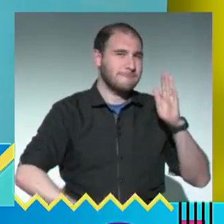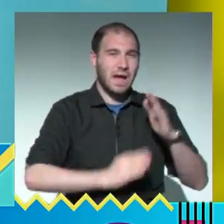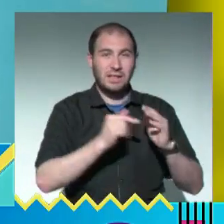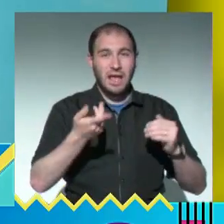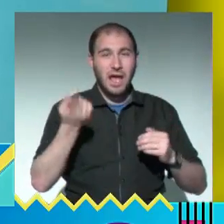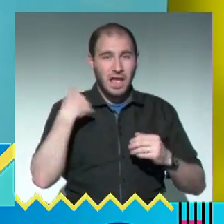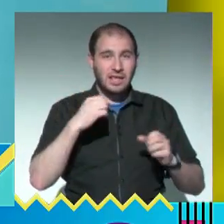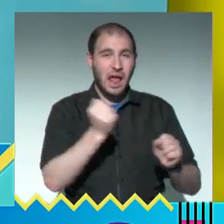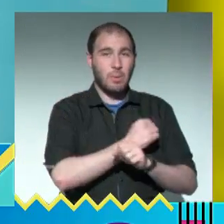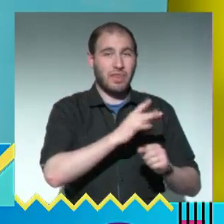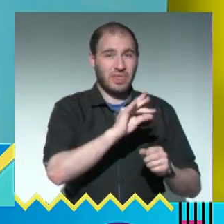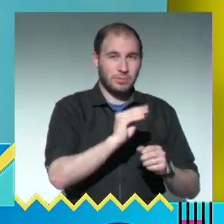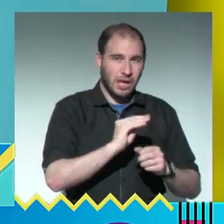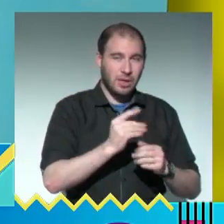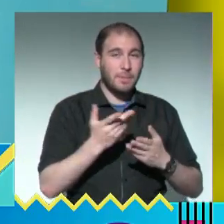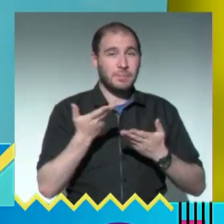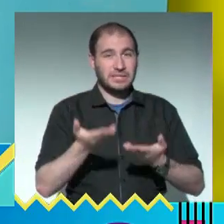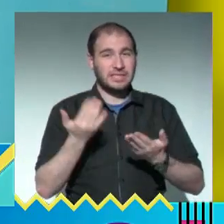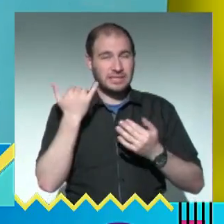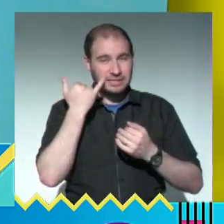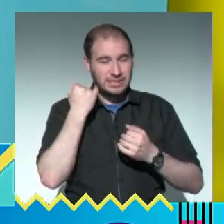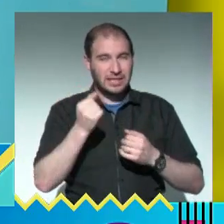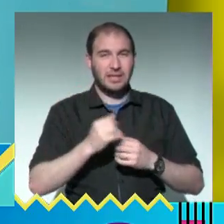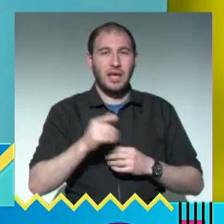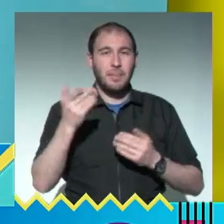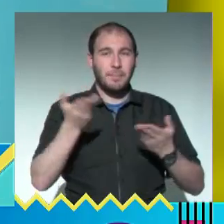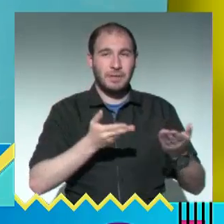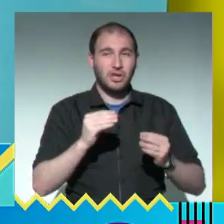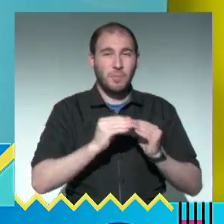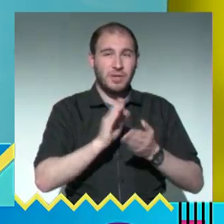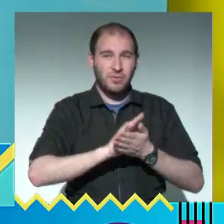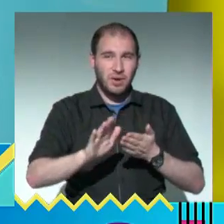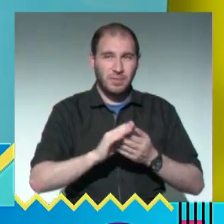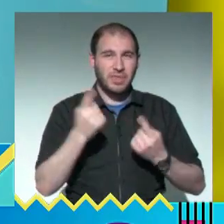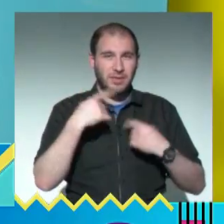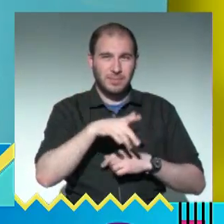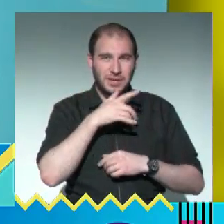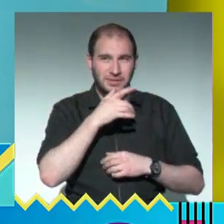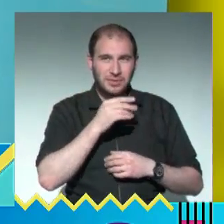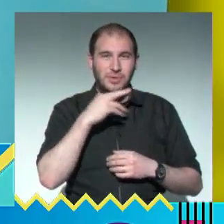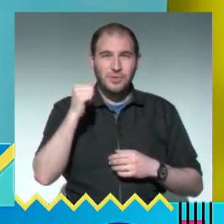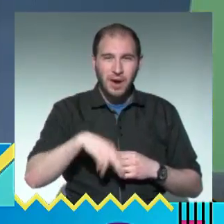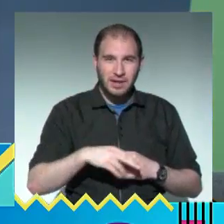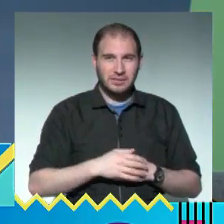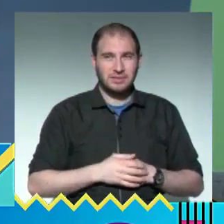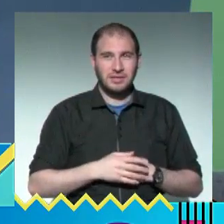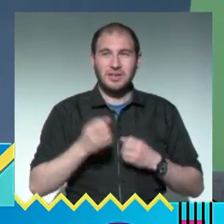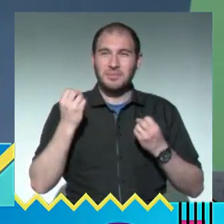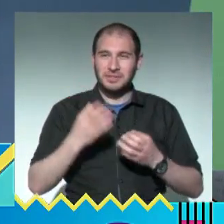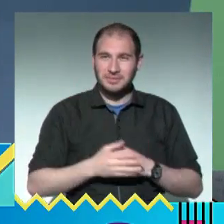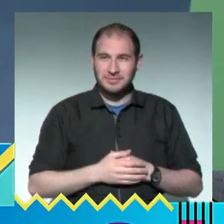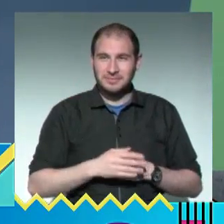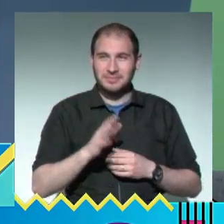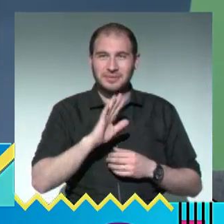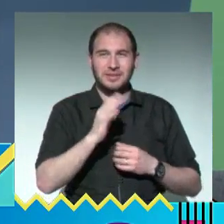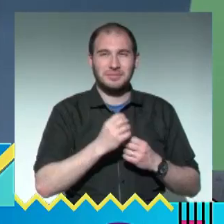obtuvo esta media sanción. Y presentado el tema, tengo que presentar a mi nuevo compañero de Distintos Parecidos, Juan Estañoli. ¿Cómo le va?